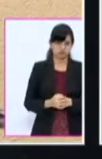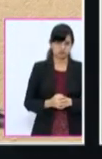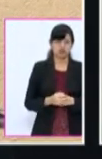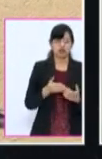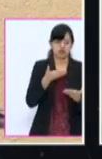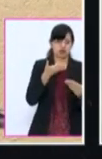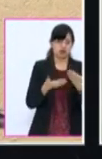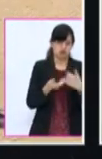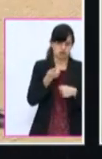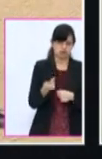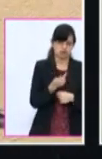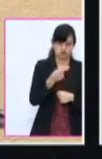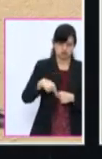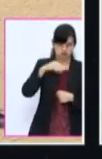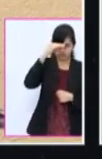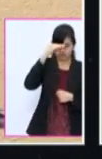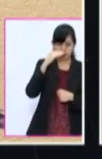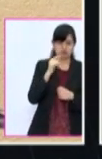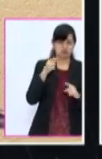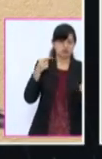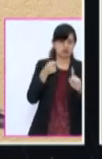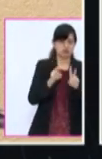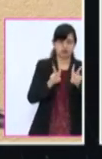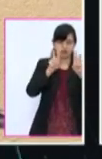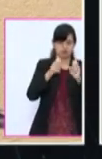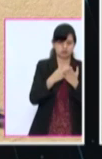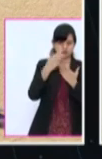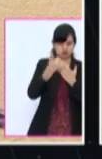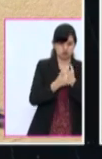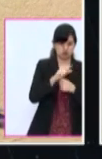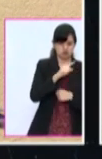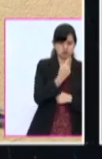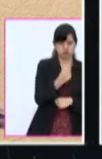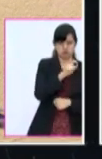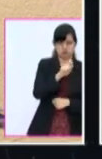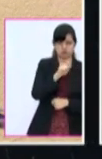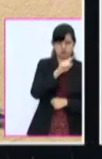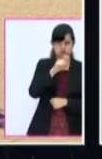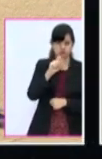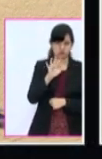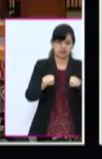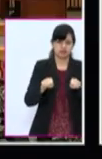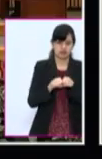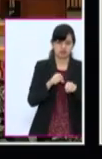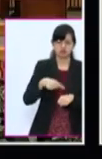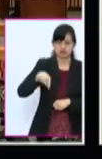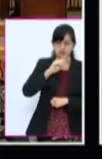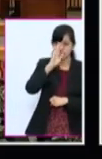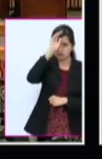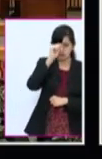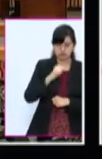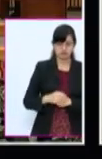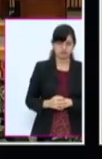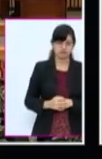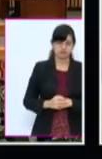del 0.5, y dado que esto, insisto, es una estimación estadística, los intervalos de confianza